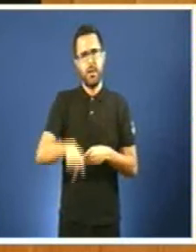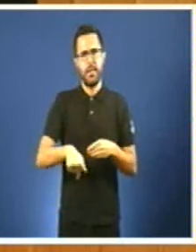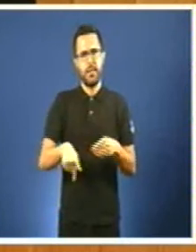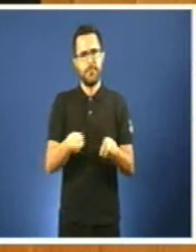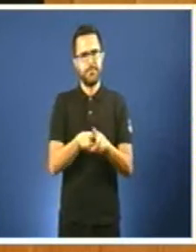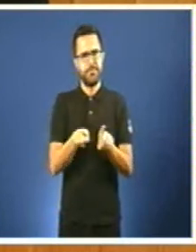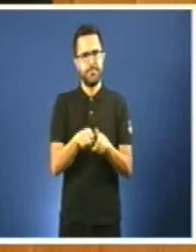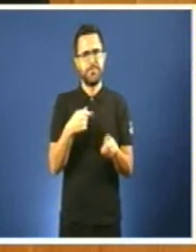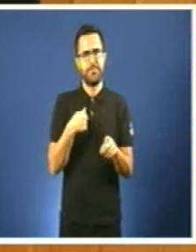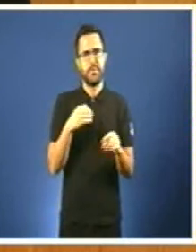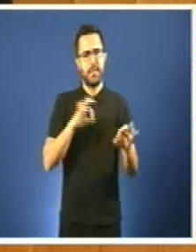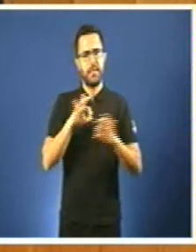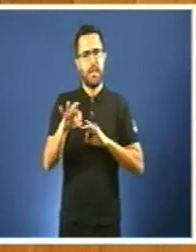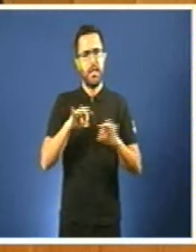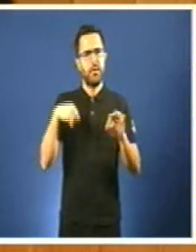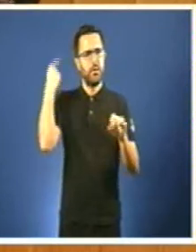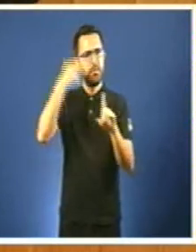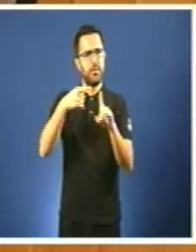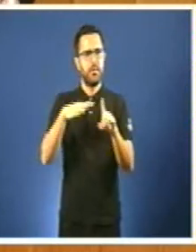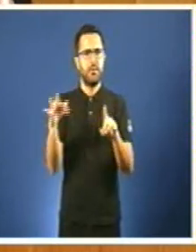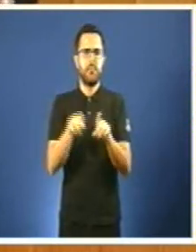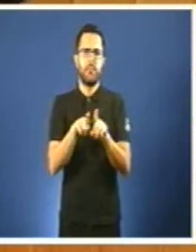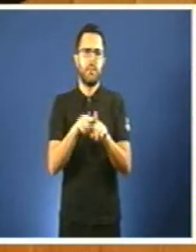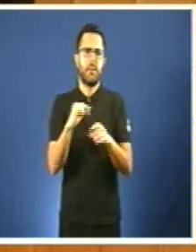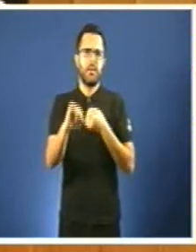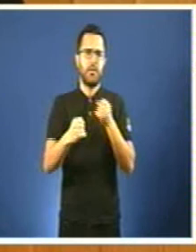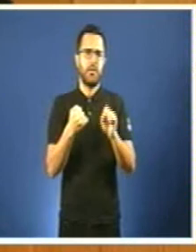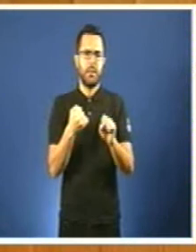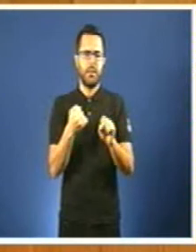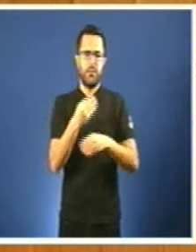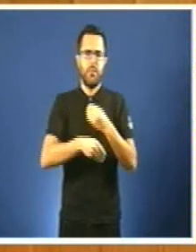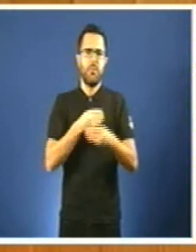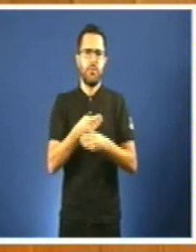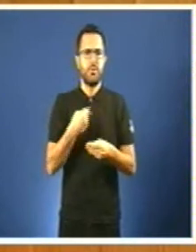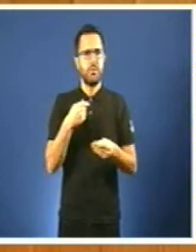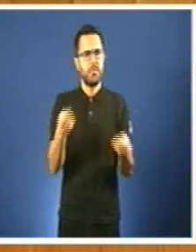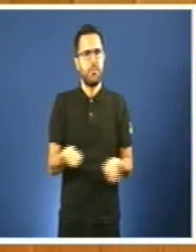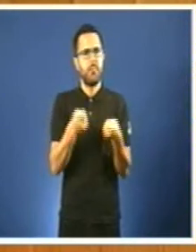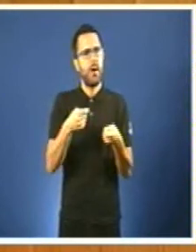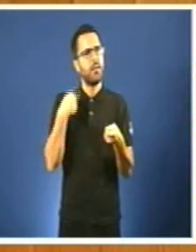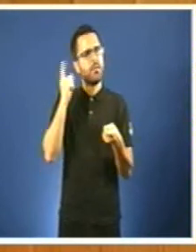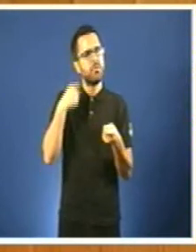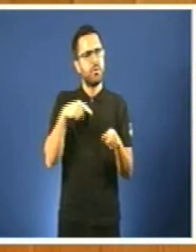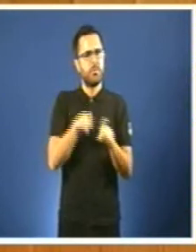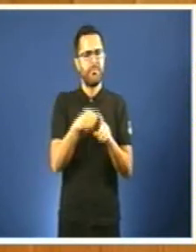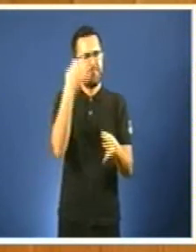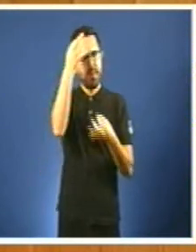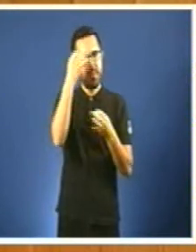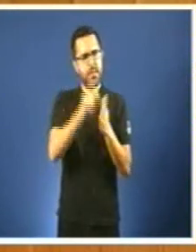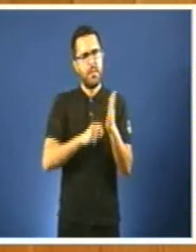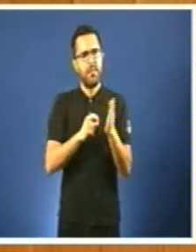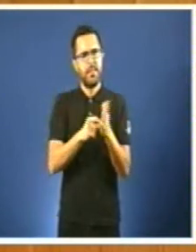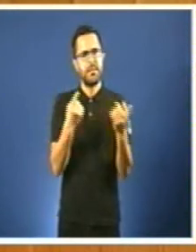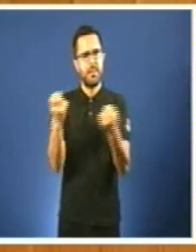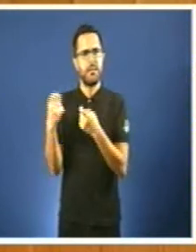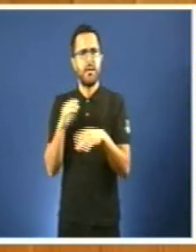para escoitar as súas operacións de propaganda, sino decidir que medidas son realmente necesarias para loitar contra a corrupción e